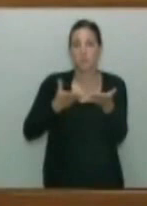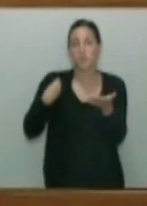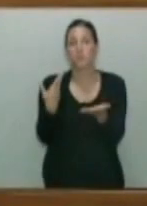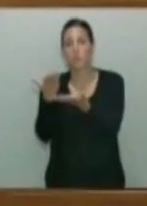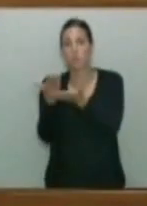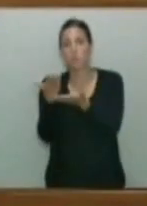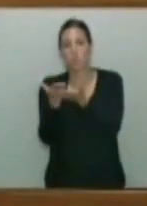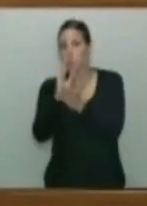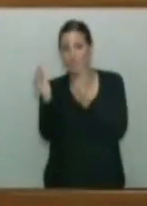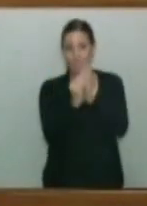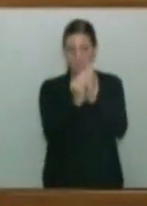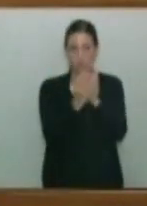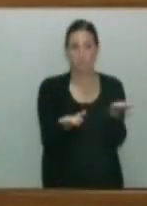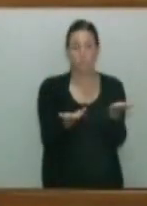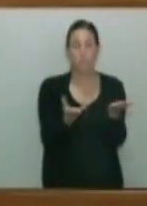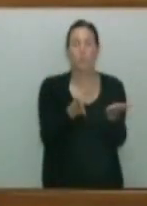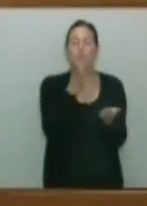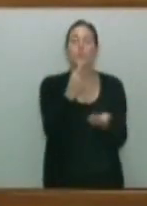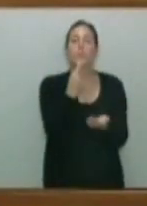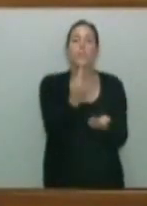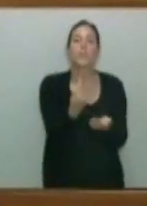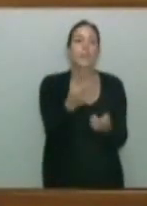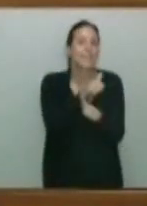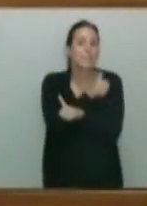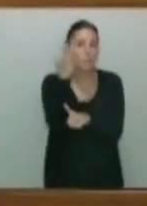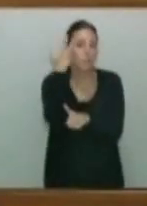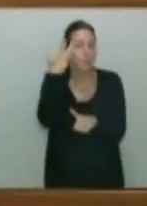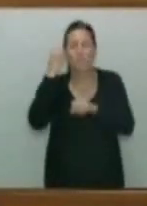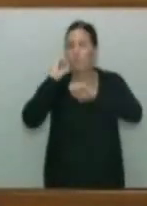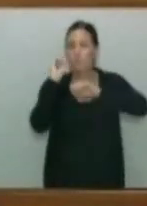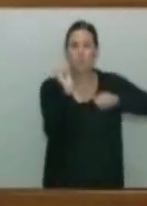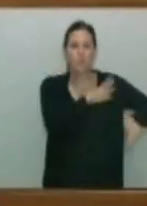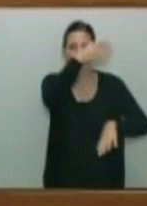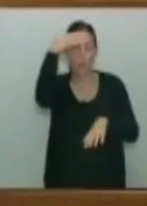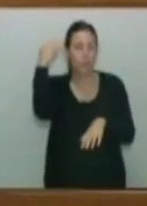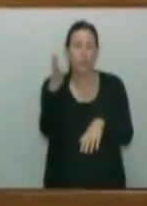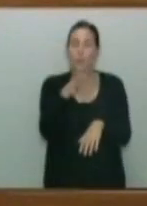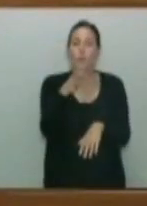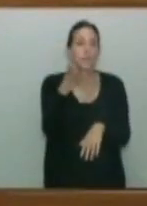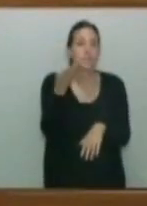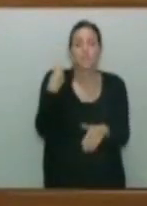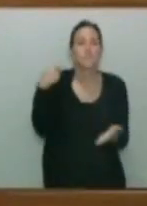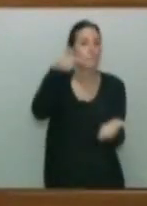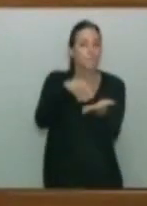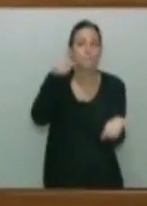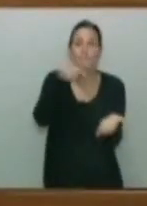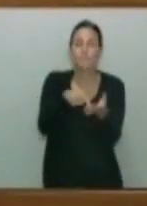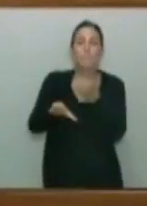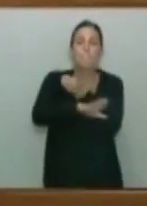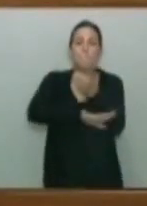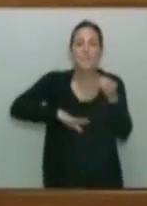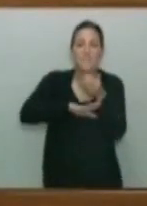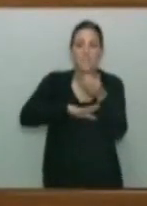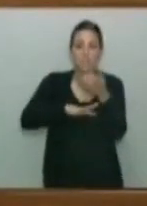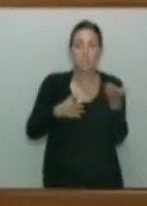este dictamen. Por eso decía que abandonen toda esperanza, porque esta seguirá siendo una reivindicación básica y